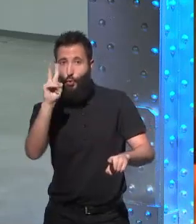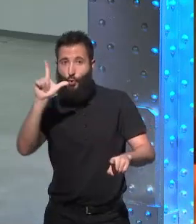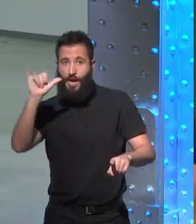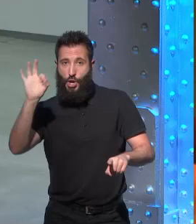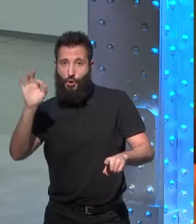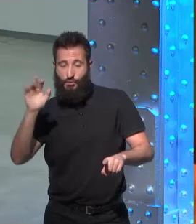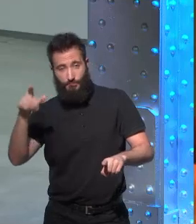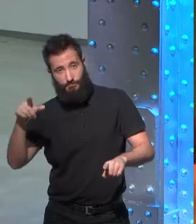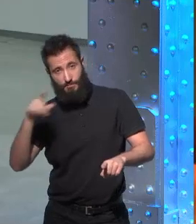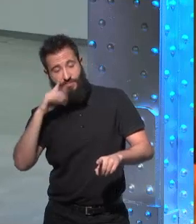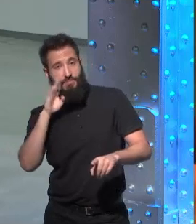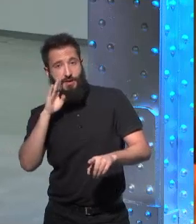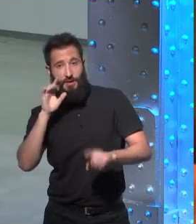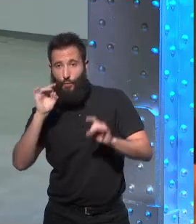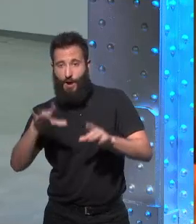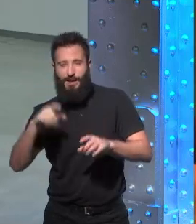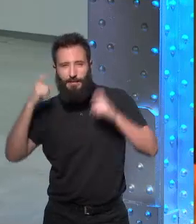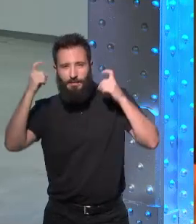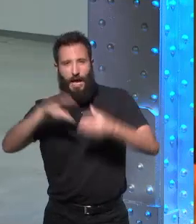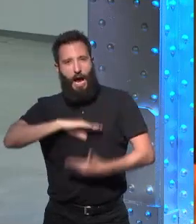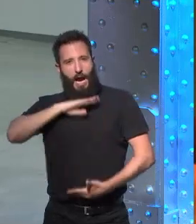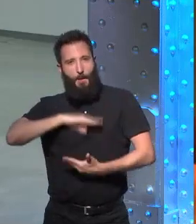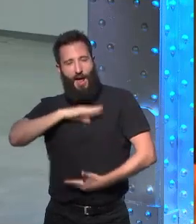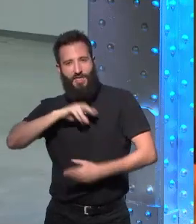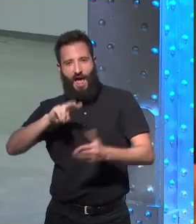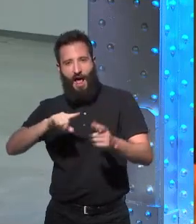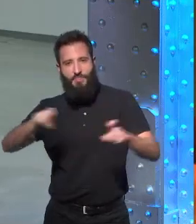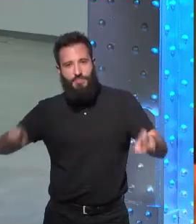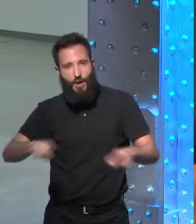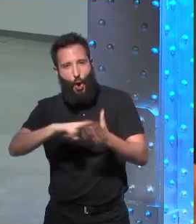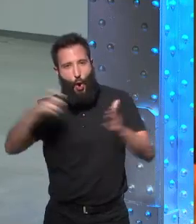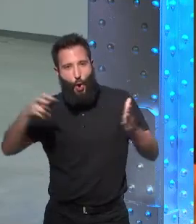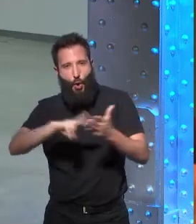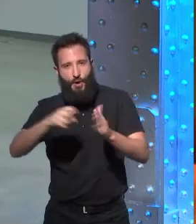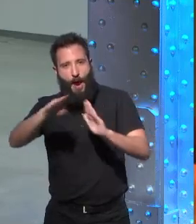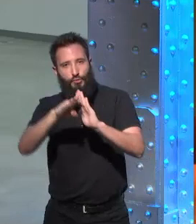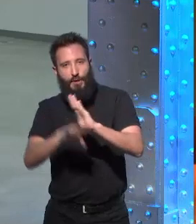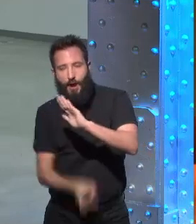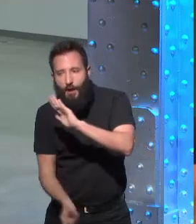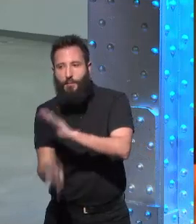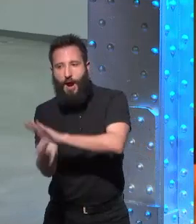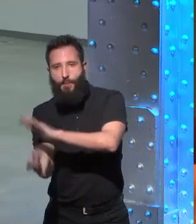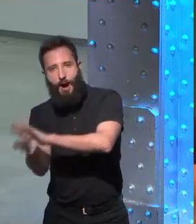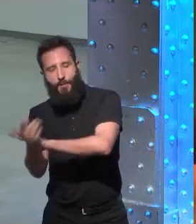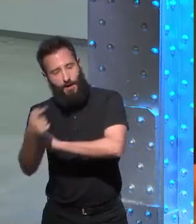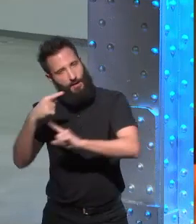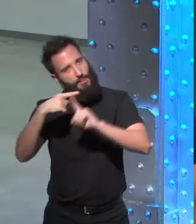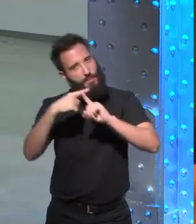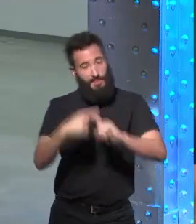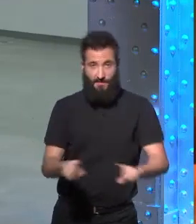sea capaz de desarrollar tecnología, que sea capaz de hacer programas para otros.